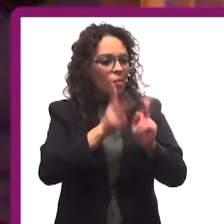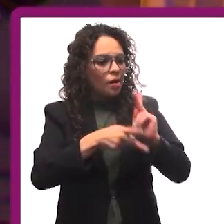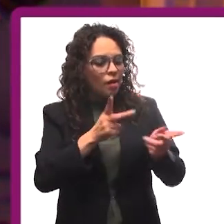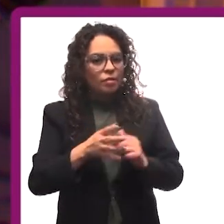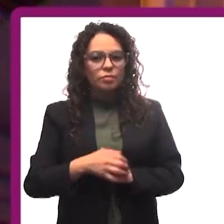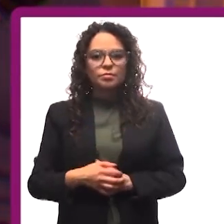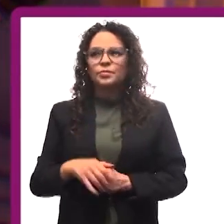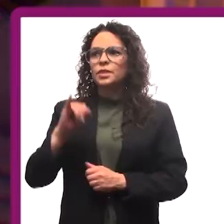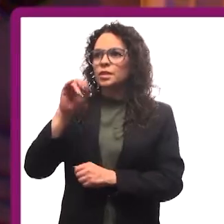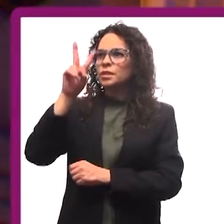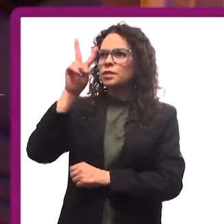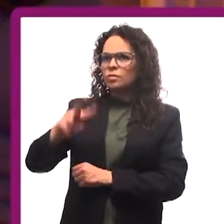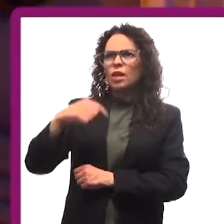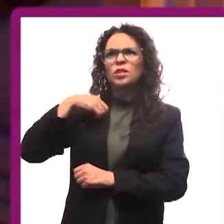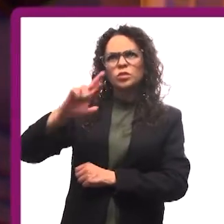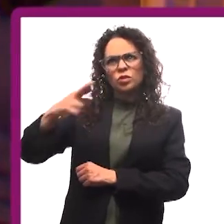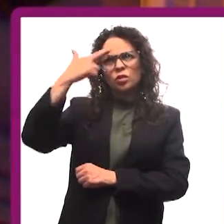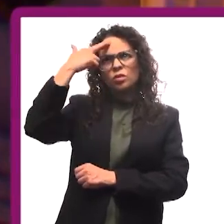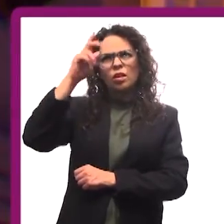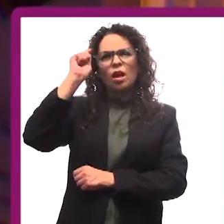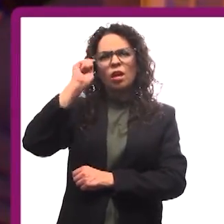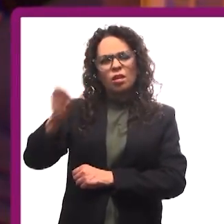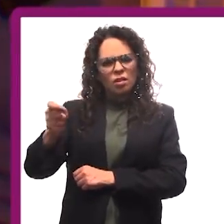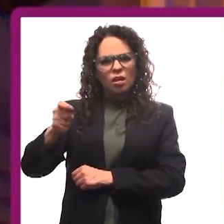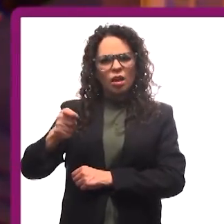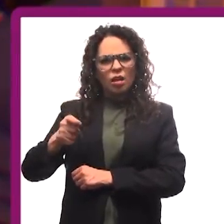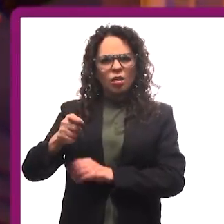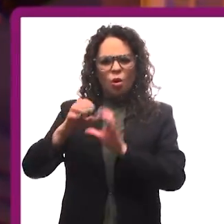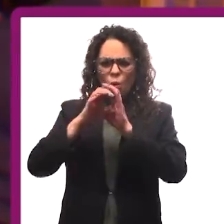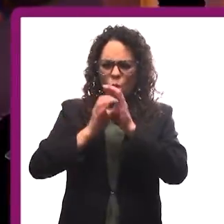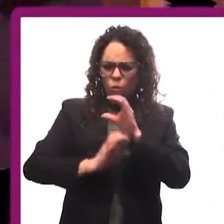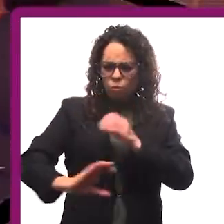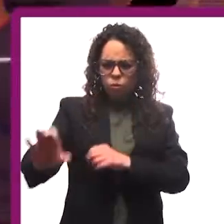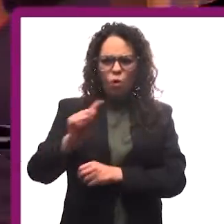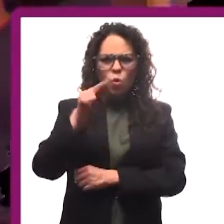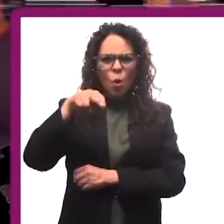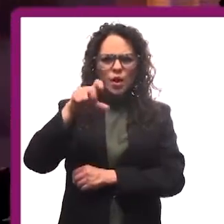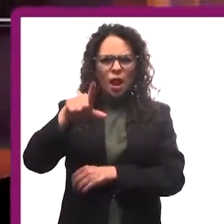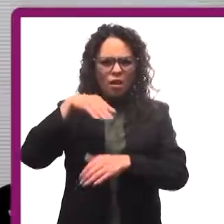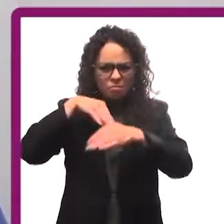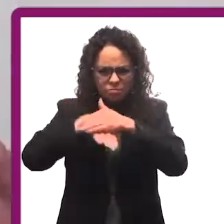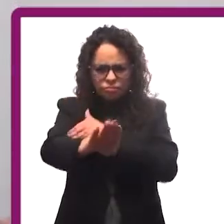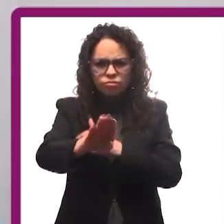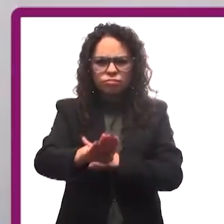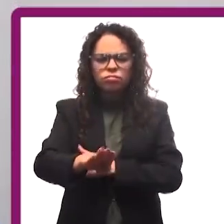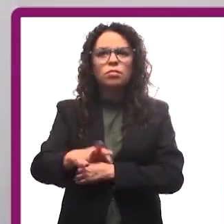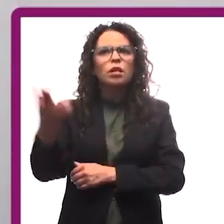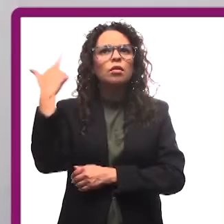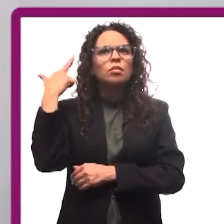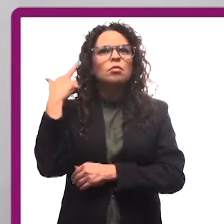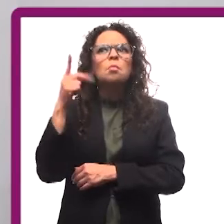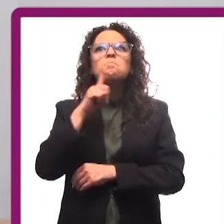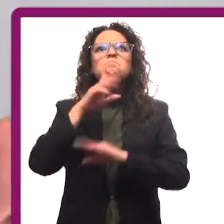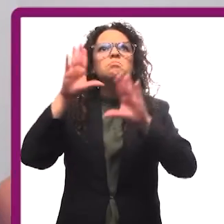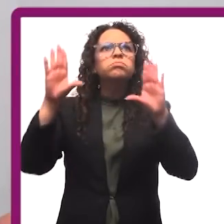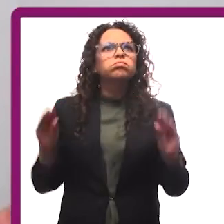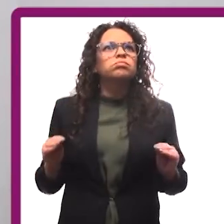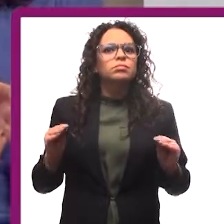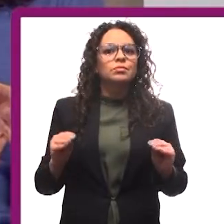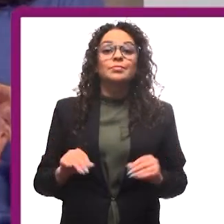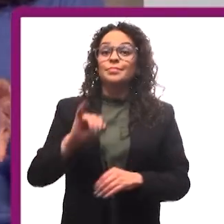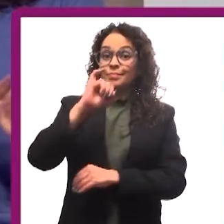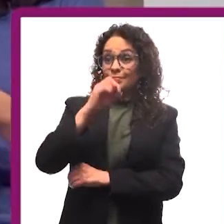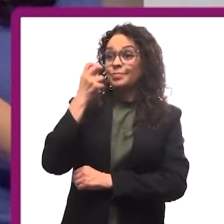cuando entraba a un túnel, el radio hacía ruidos raros o hasta se dejaba de oír. Ajá. Cuando Shannon y Weaver